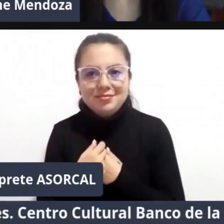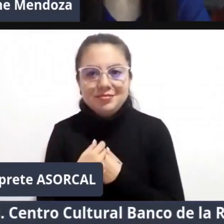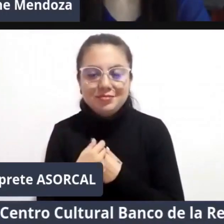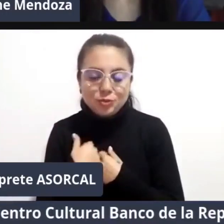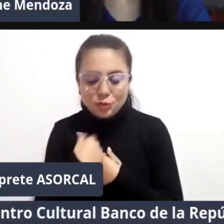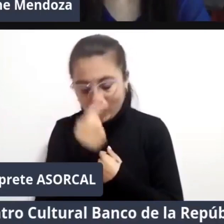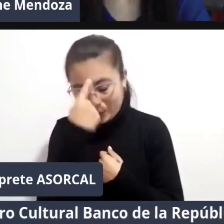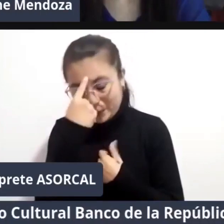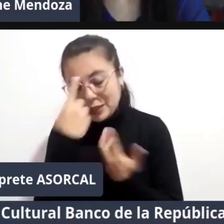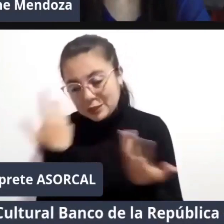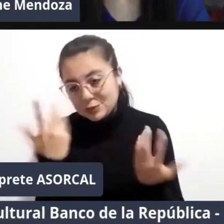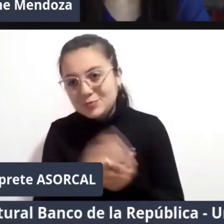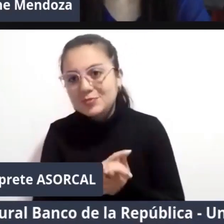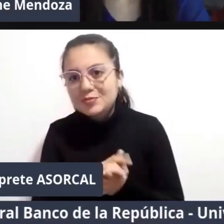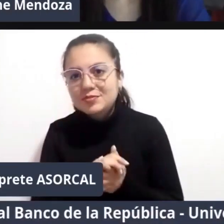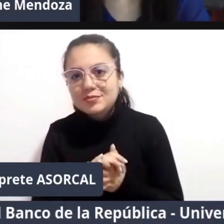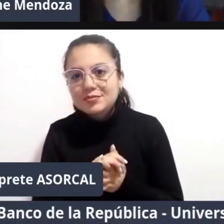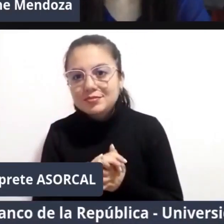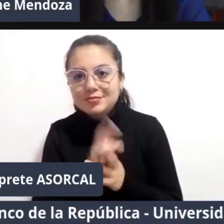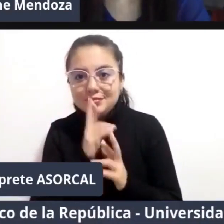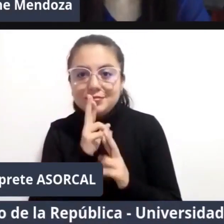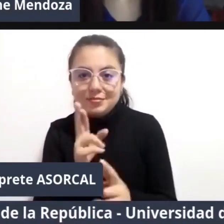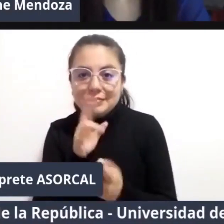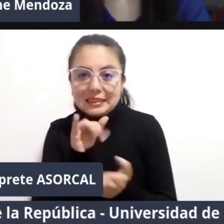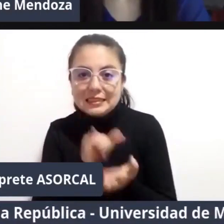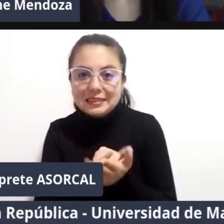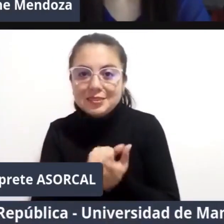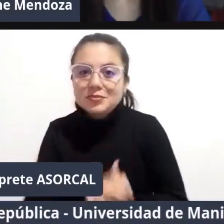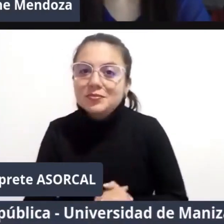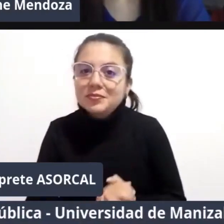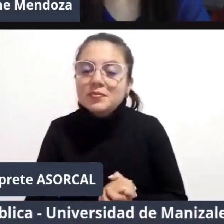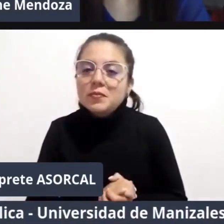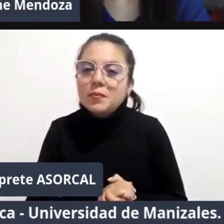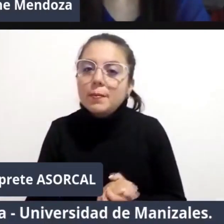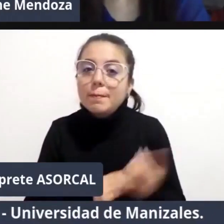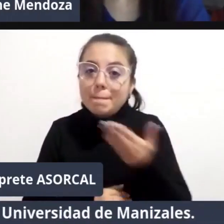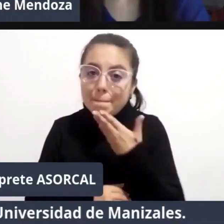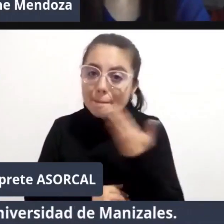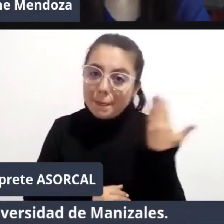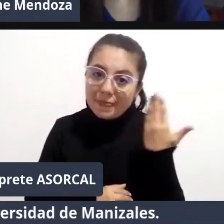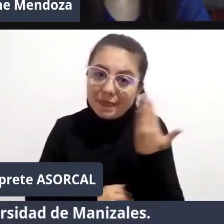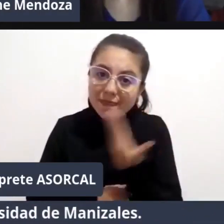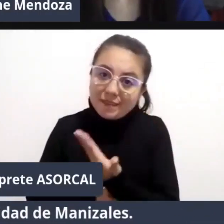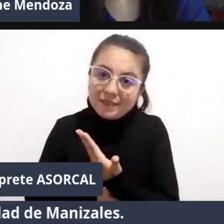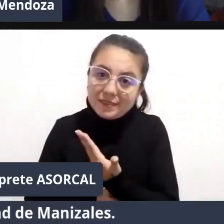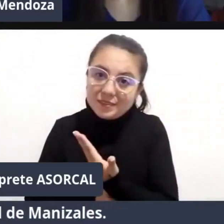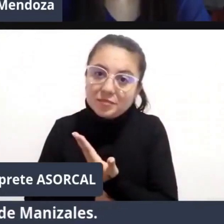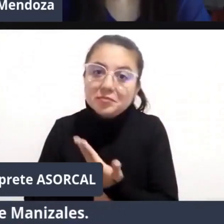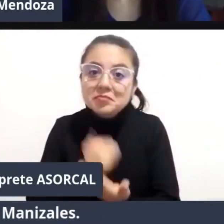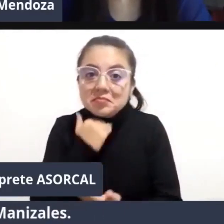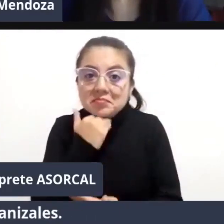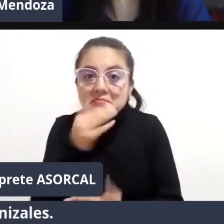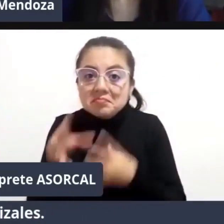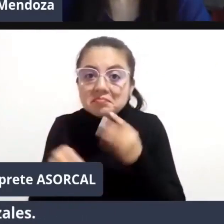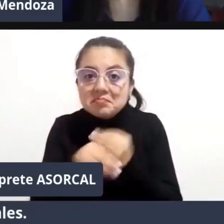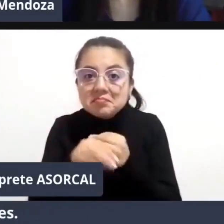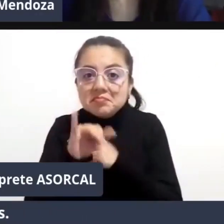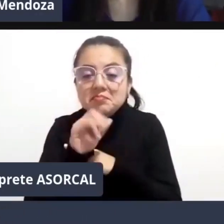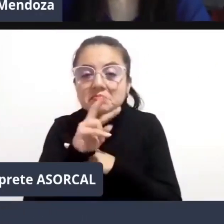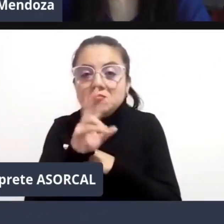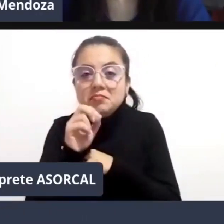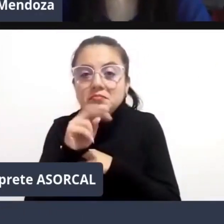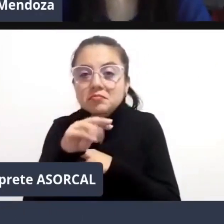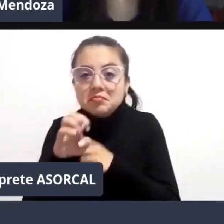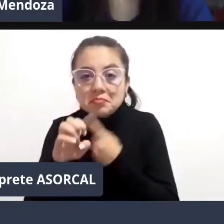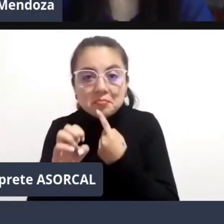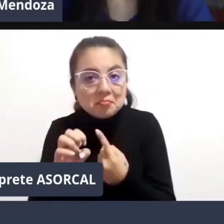De esa forma que quisiera responder. Muchas gracias, Héctor. No sé si, Ivonne, para cerrar, quisieras agregar